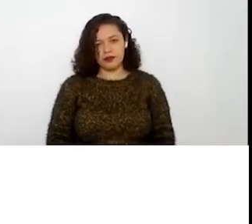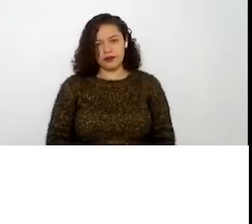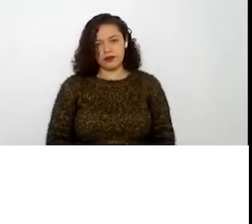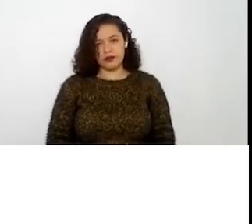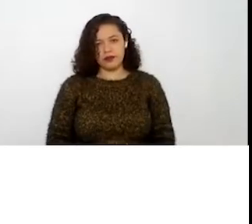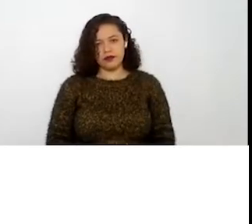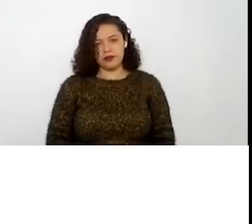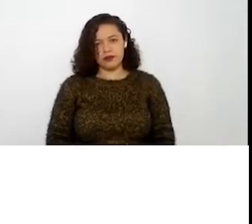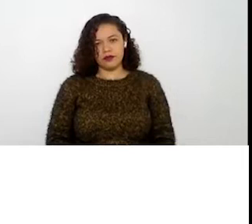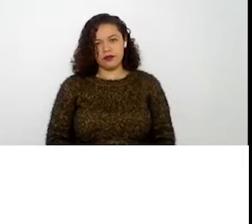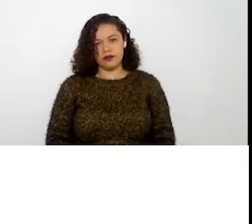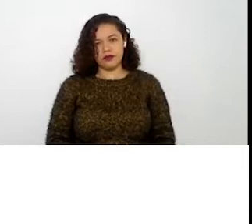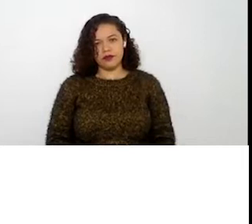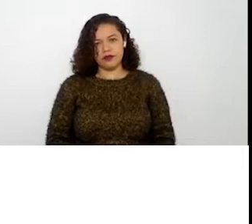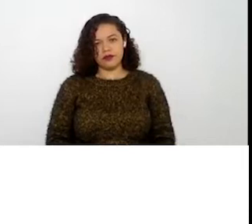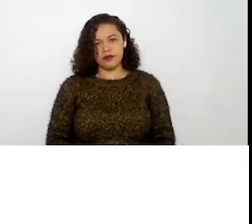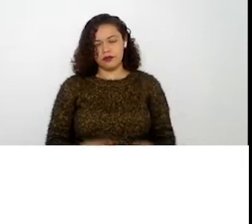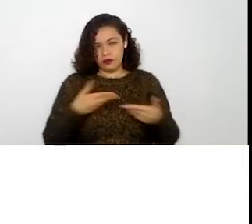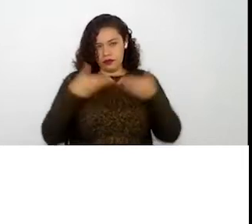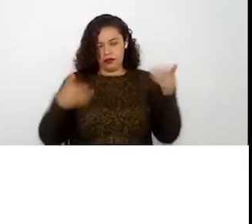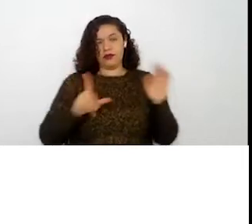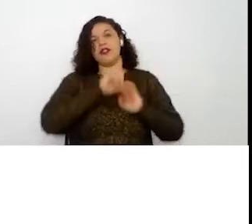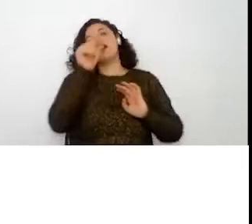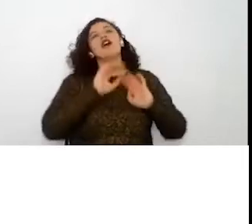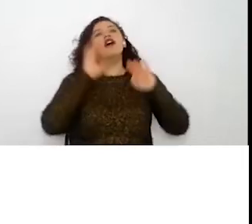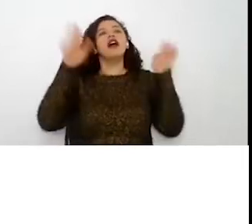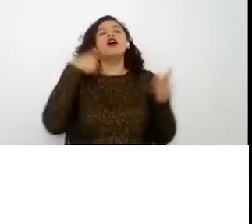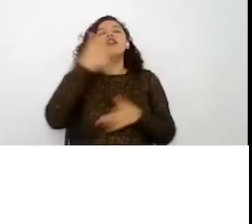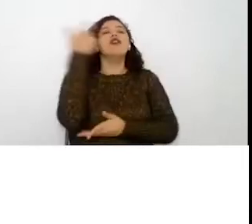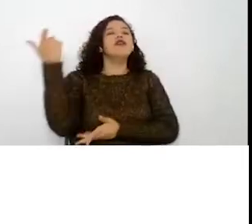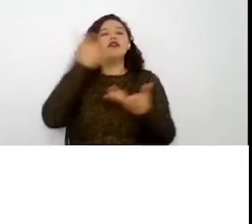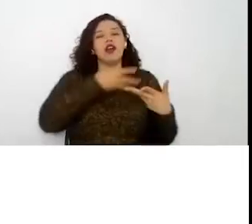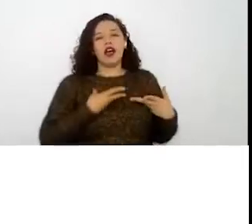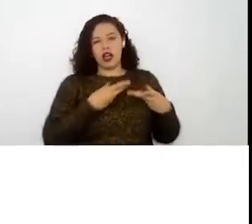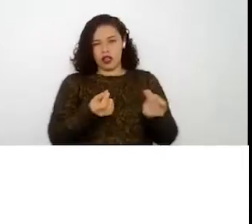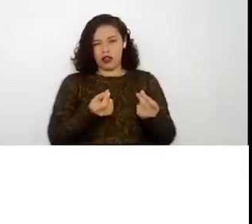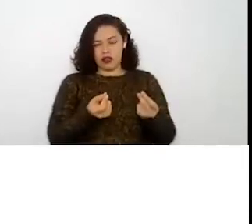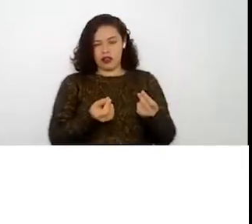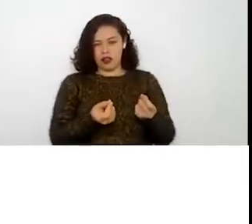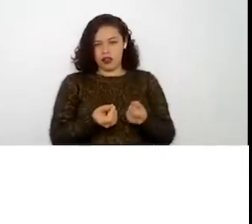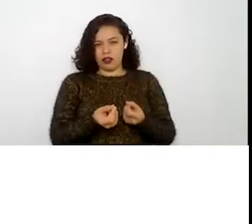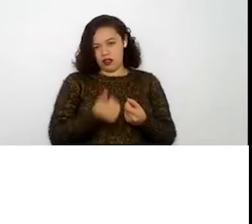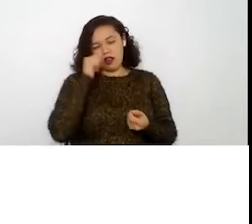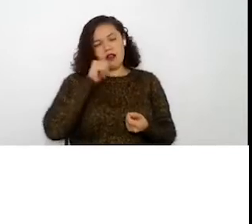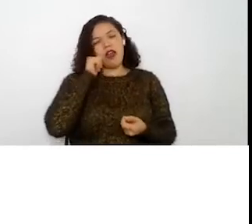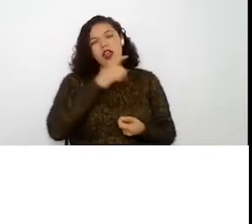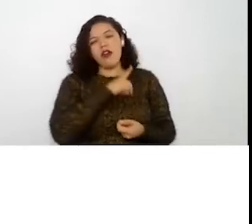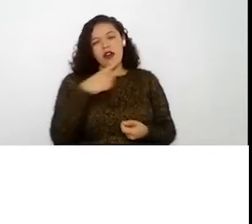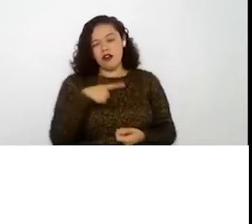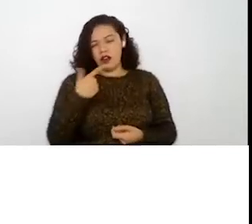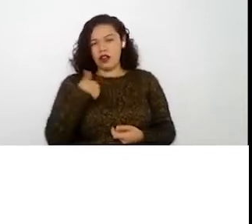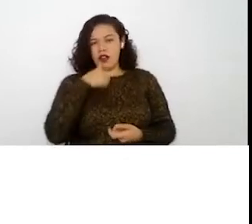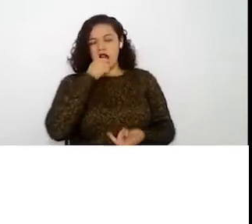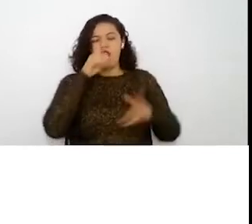ahora ahora bien después de aprobado su presupuesto como siempre les vamos a enviar su oficio